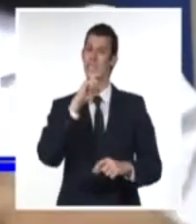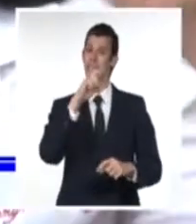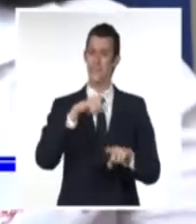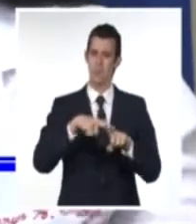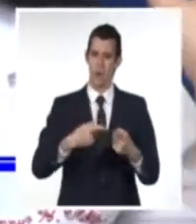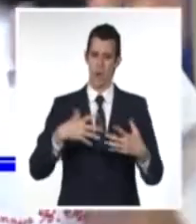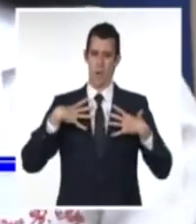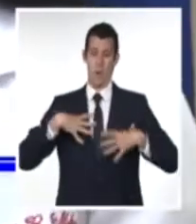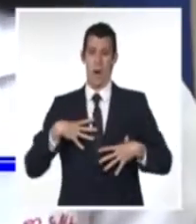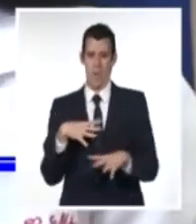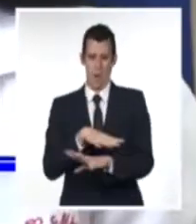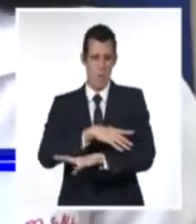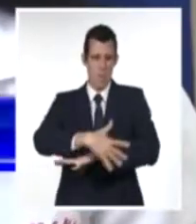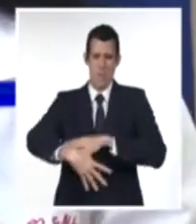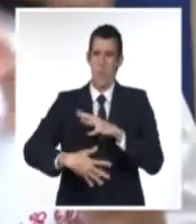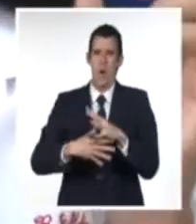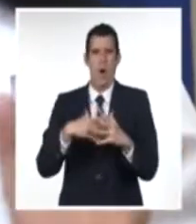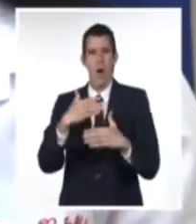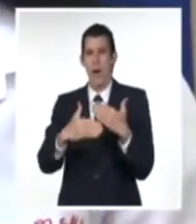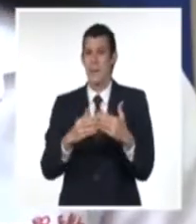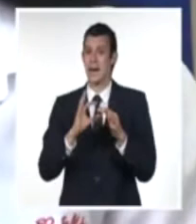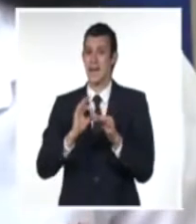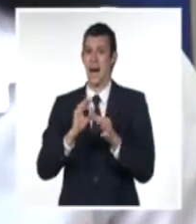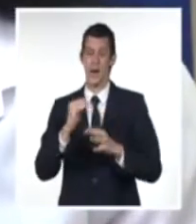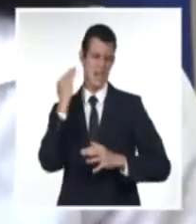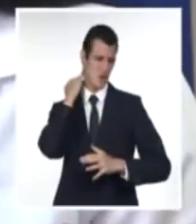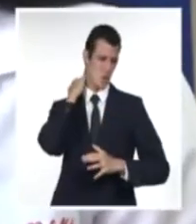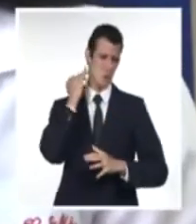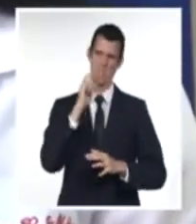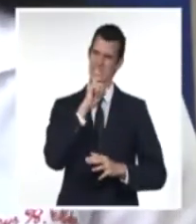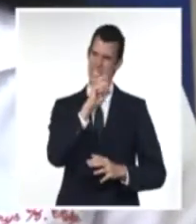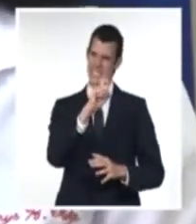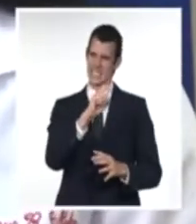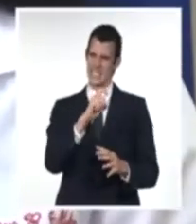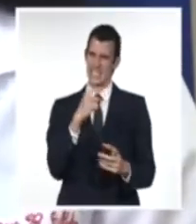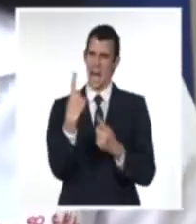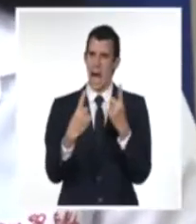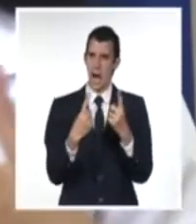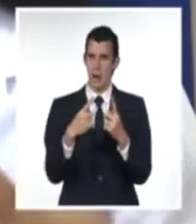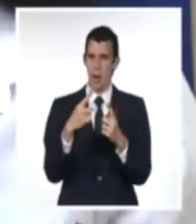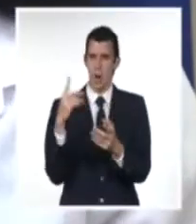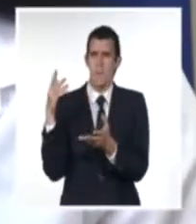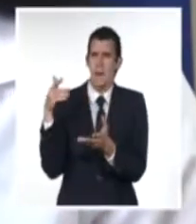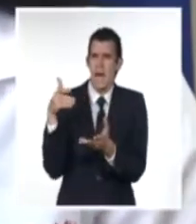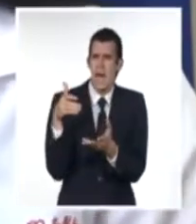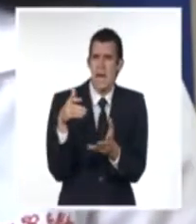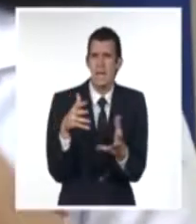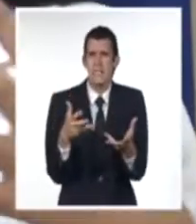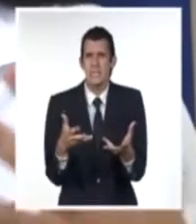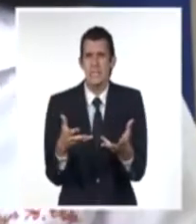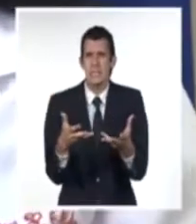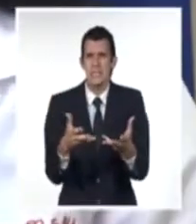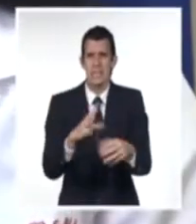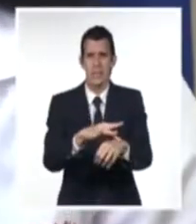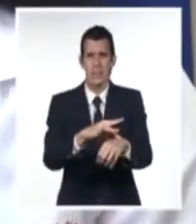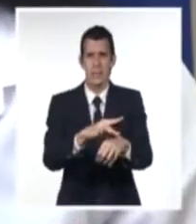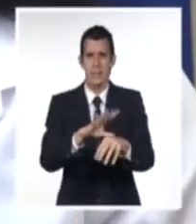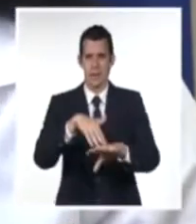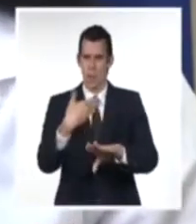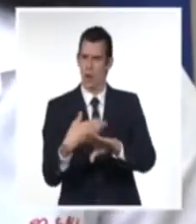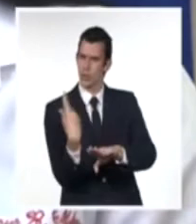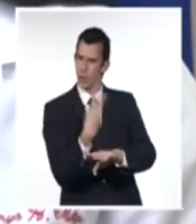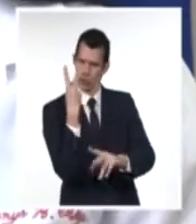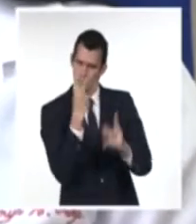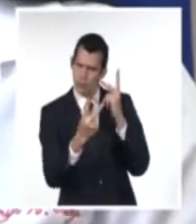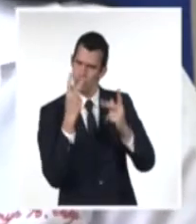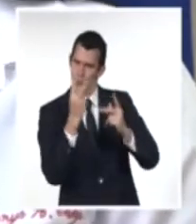días usted lo ve por ese pasillo caminando ya. Quiere decir que el trabajo fue bueno, la satisfacción de ellos fue